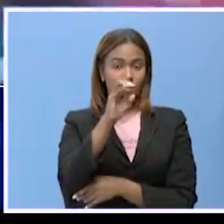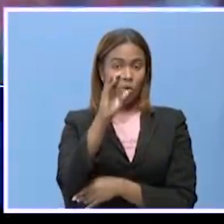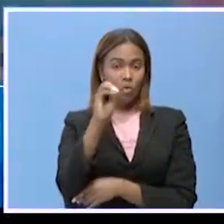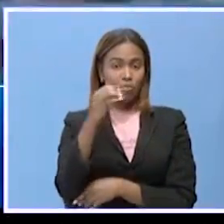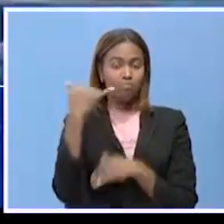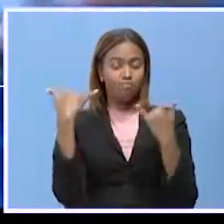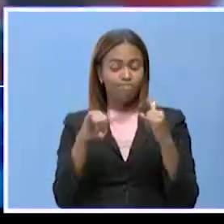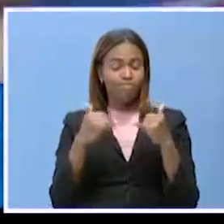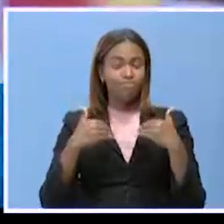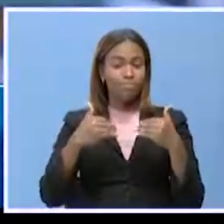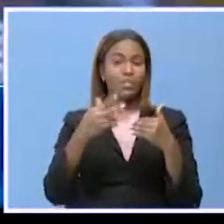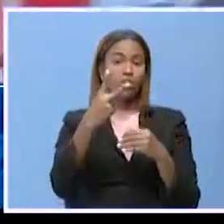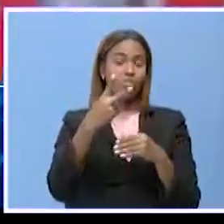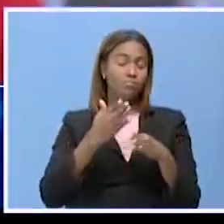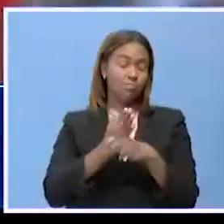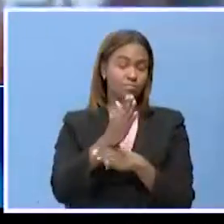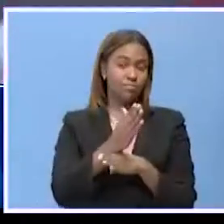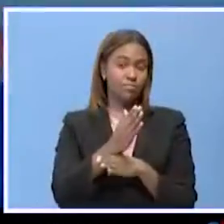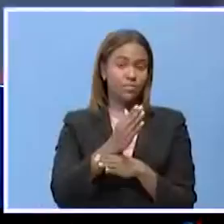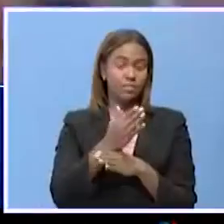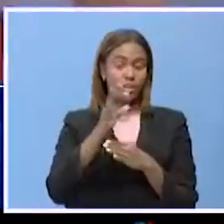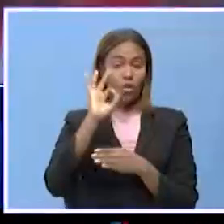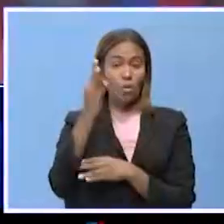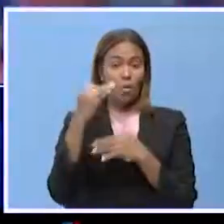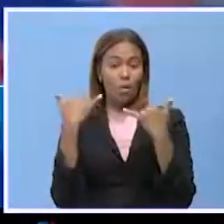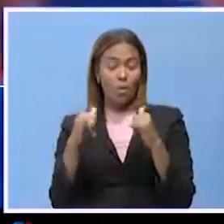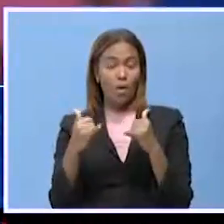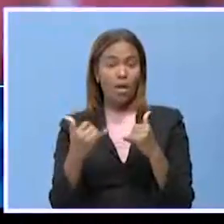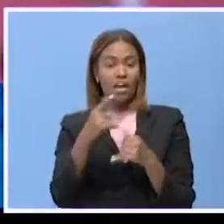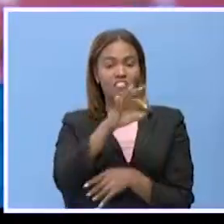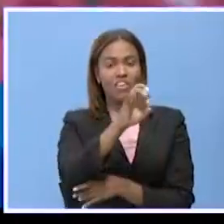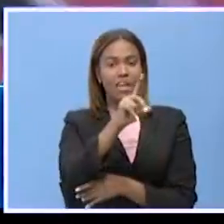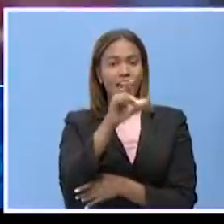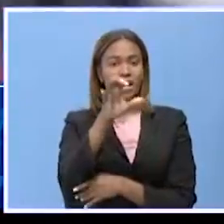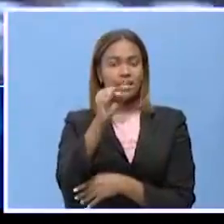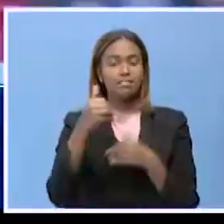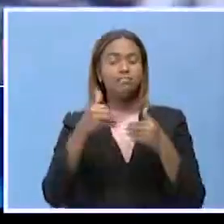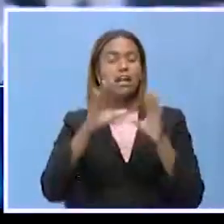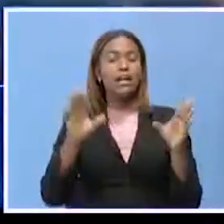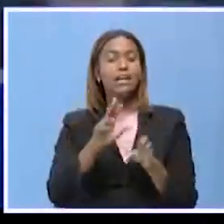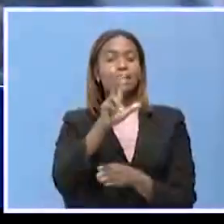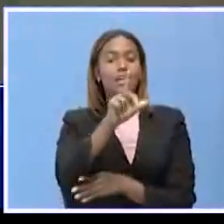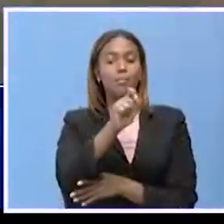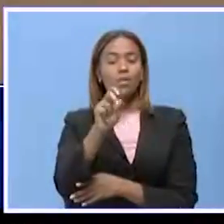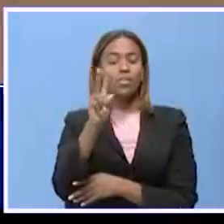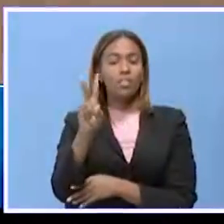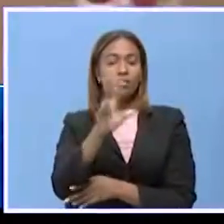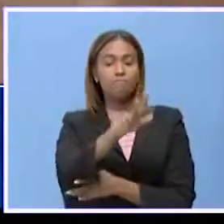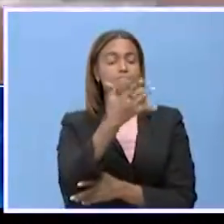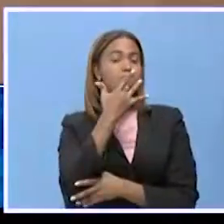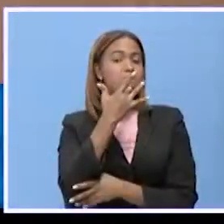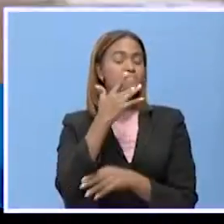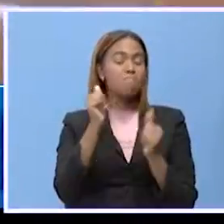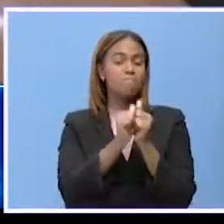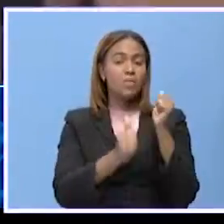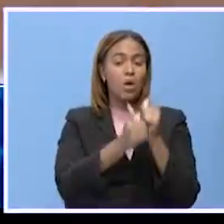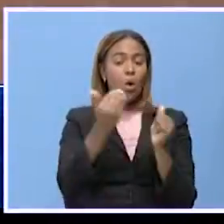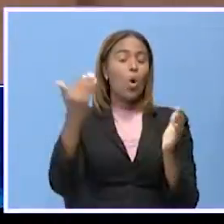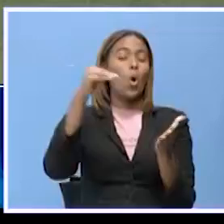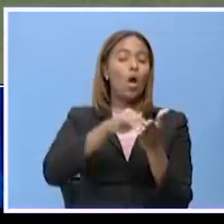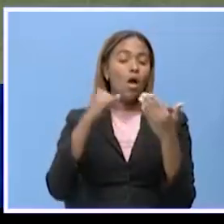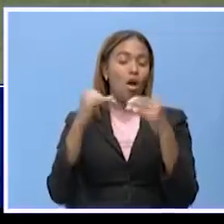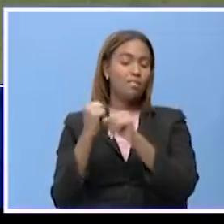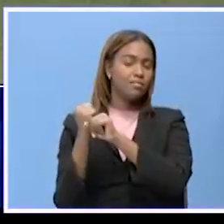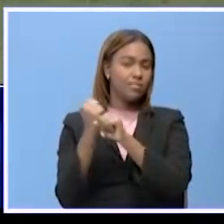las acciones a 2 carreras. En la novena entrada, los federales pusieron las acciones 3-2 a su favor, con otra remolcada